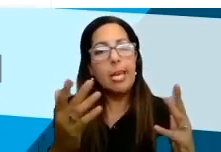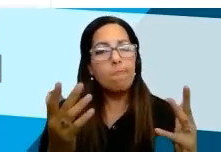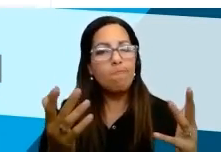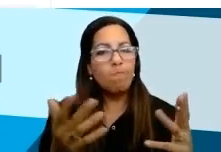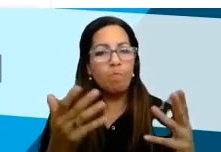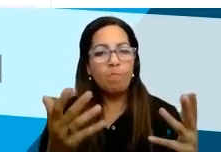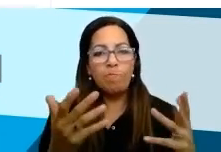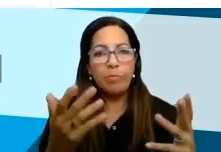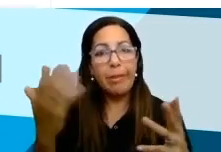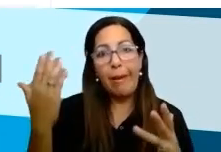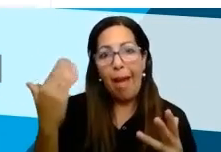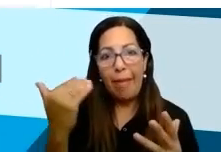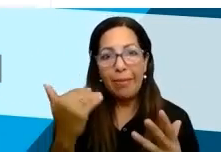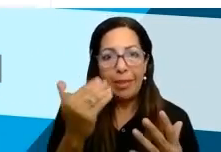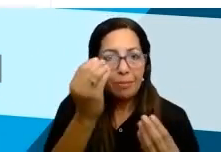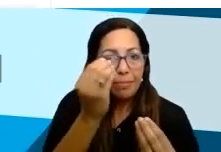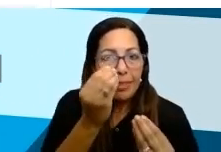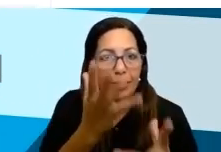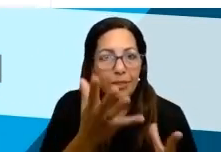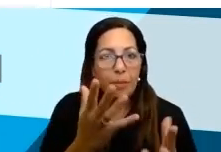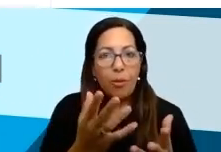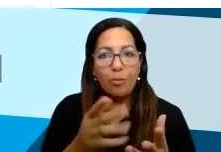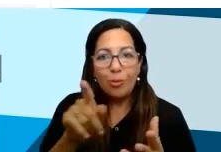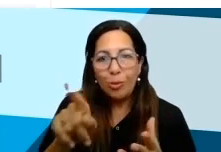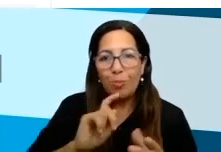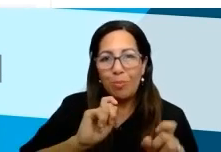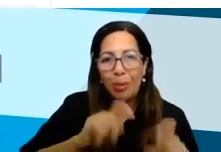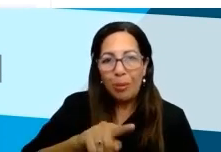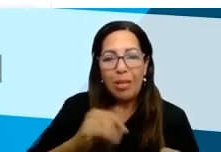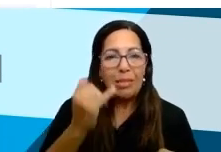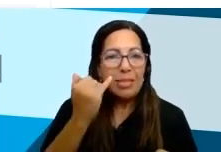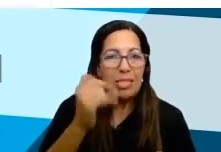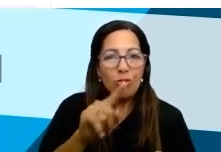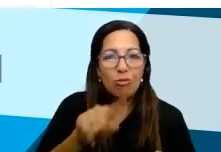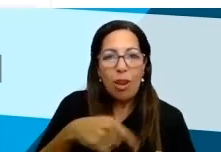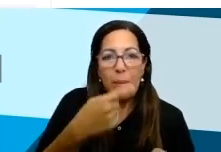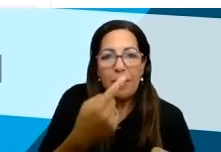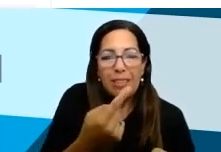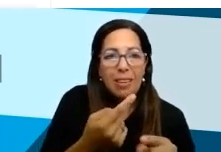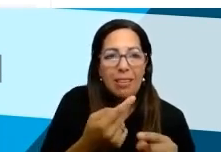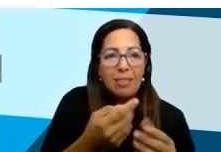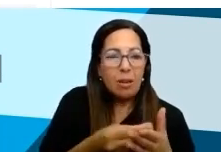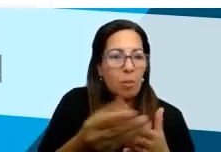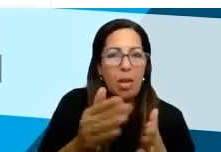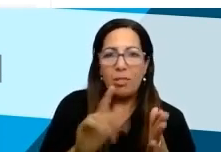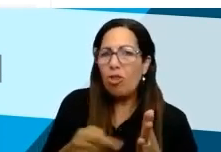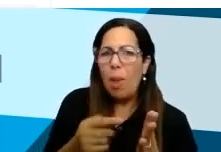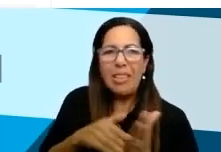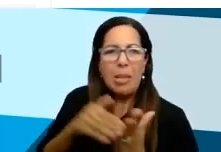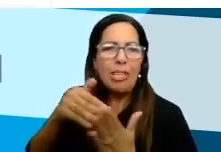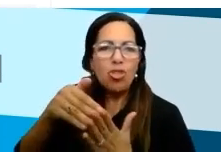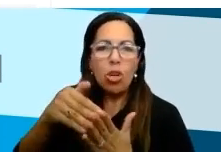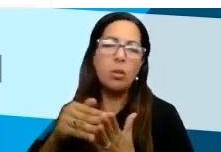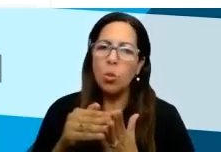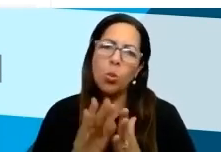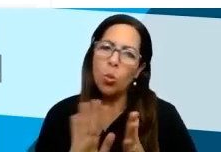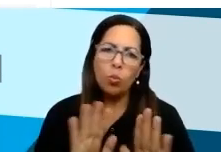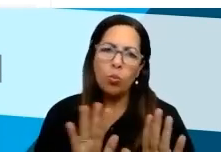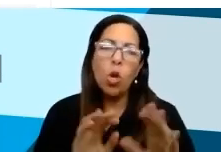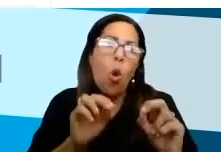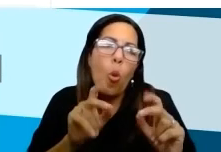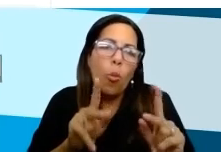anteriormente mencionamos a preguntas tuyas de si esto se trataba de adquisiciones de millones de dólares. No, hay